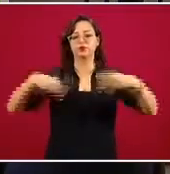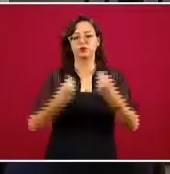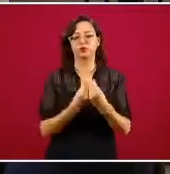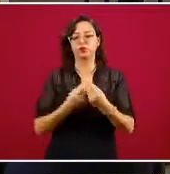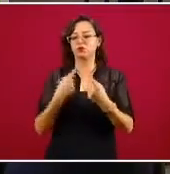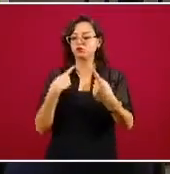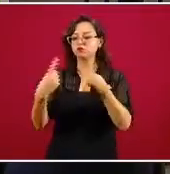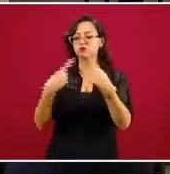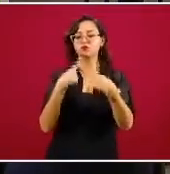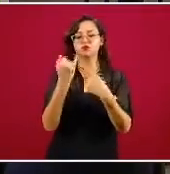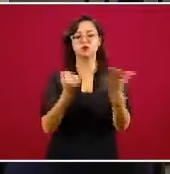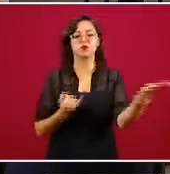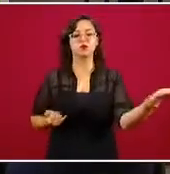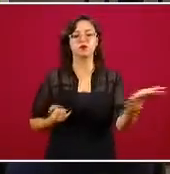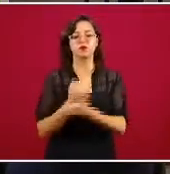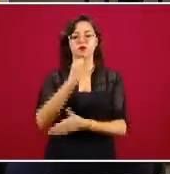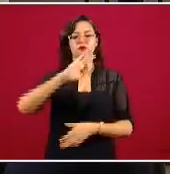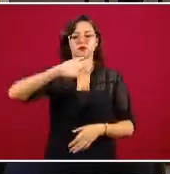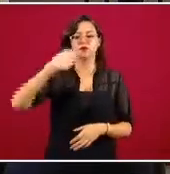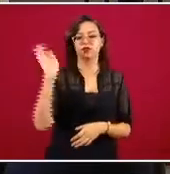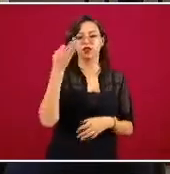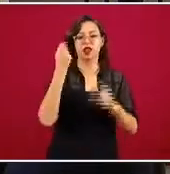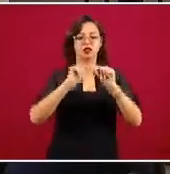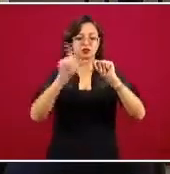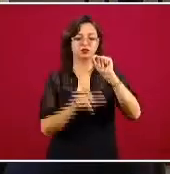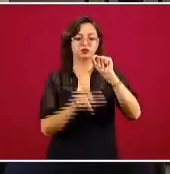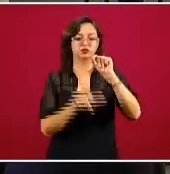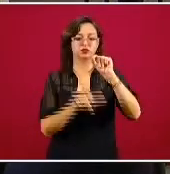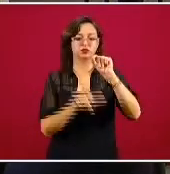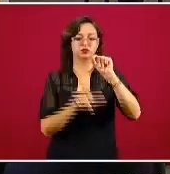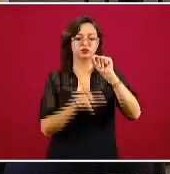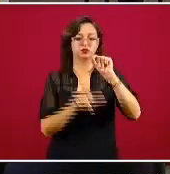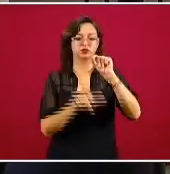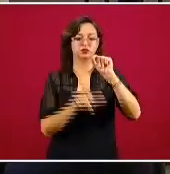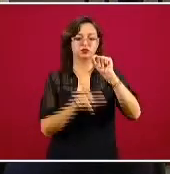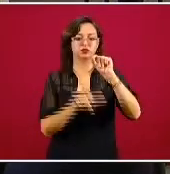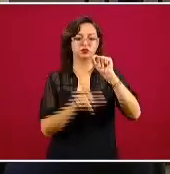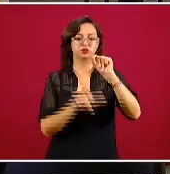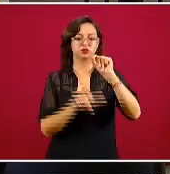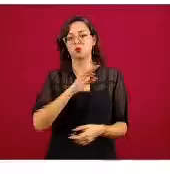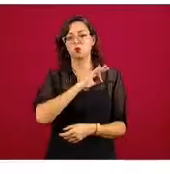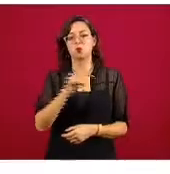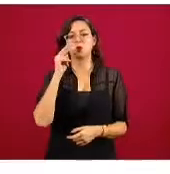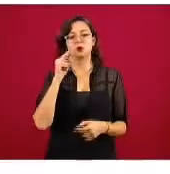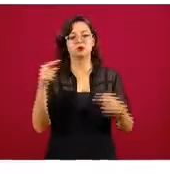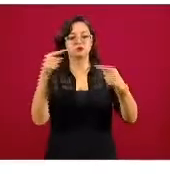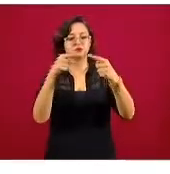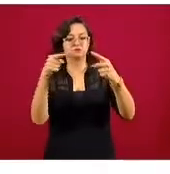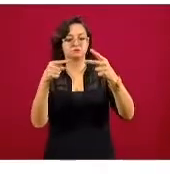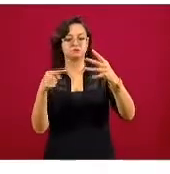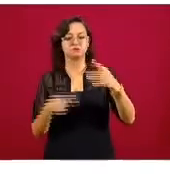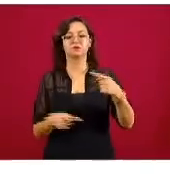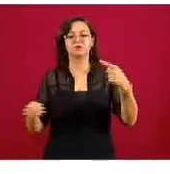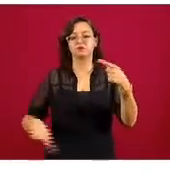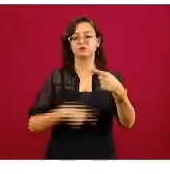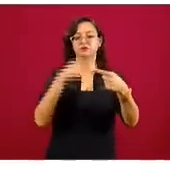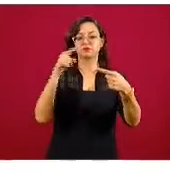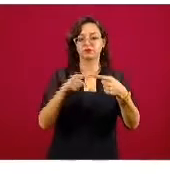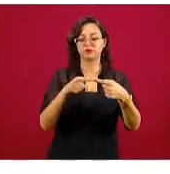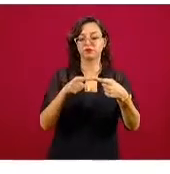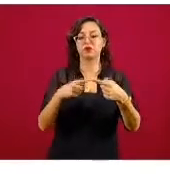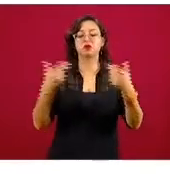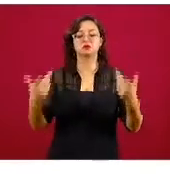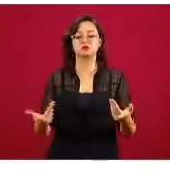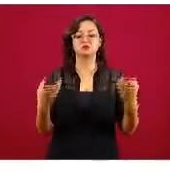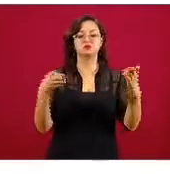Autoridad Sanitaria Federal o Nacional y se resumen en esta diapositiva como la suspensión